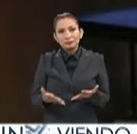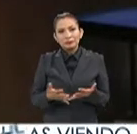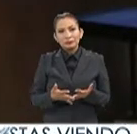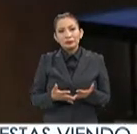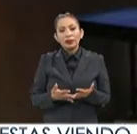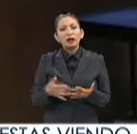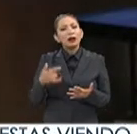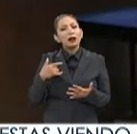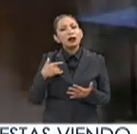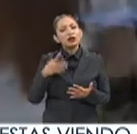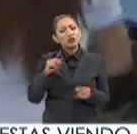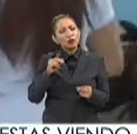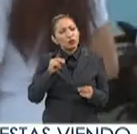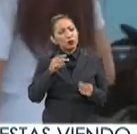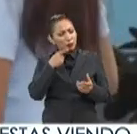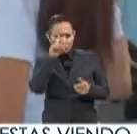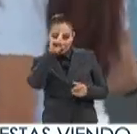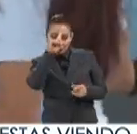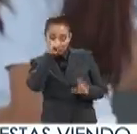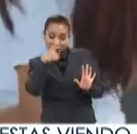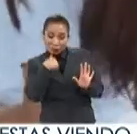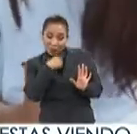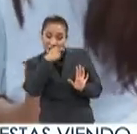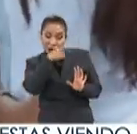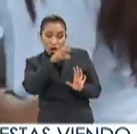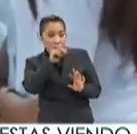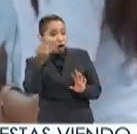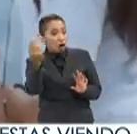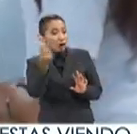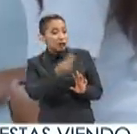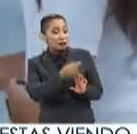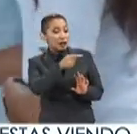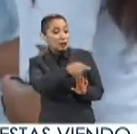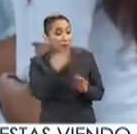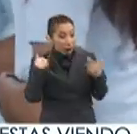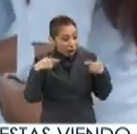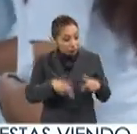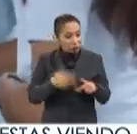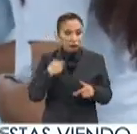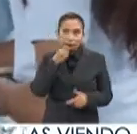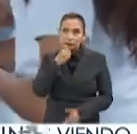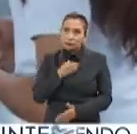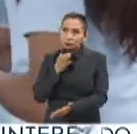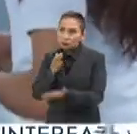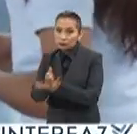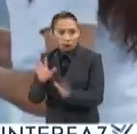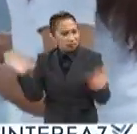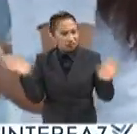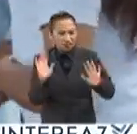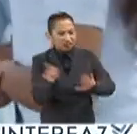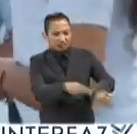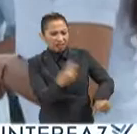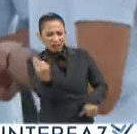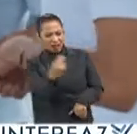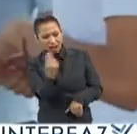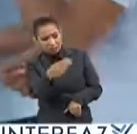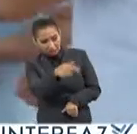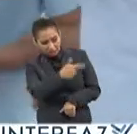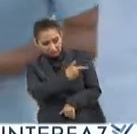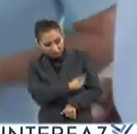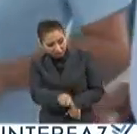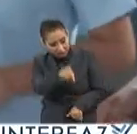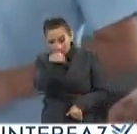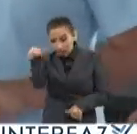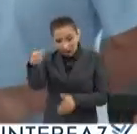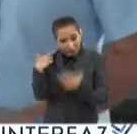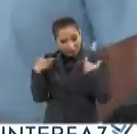Que no hace falta que, o sea, maestros sin vocación. México no necesita maestros que no les gusta hacer